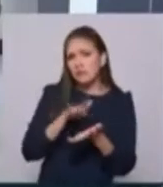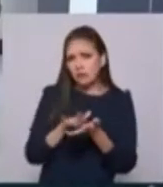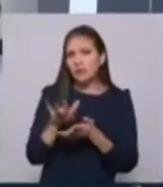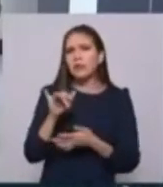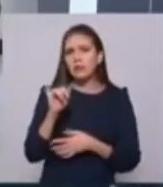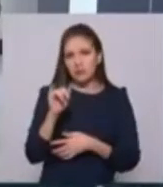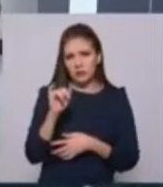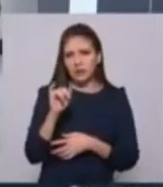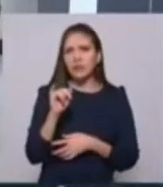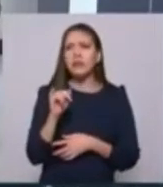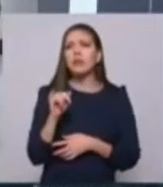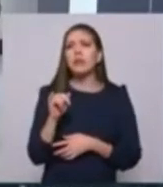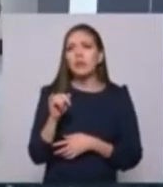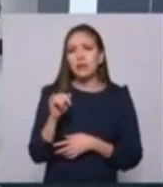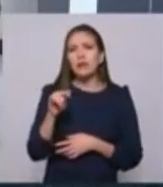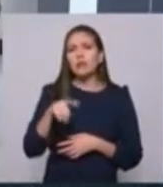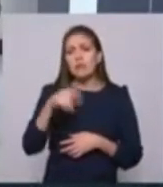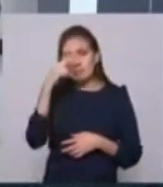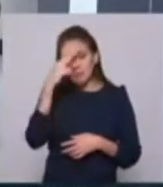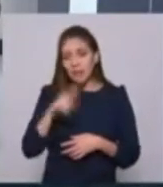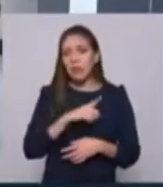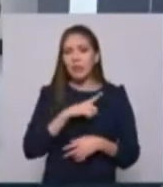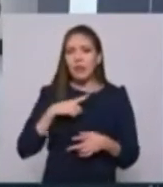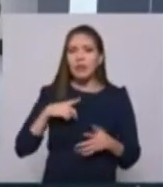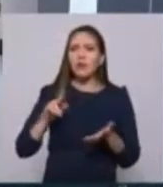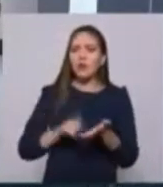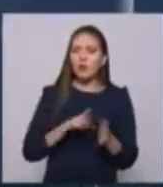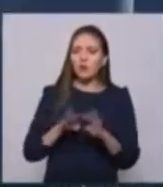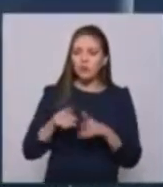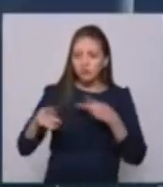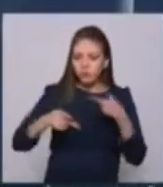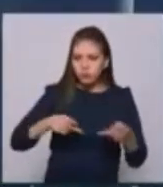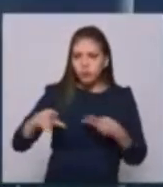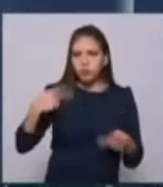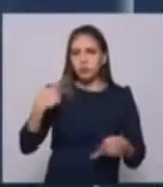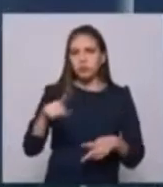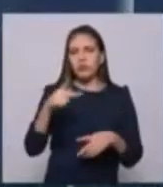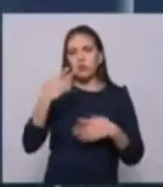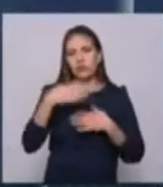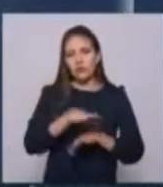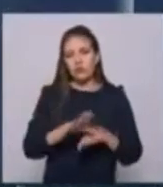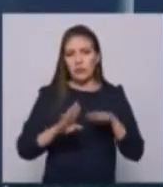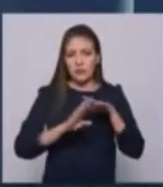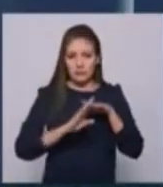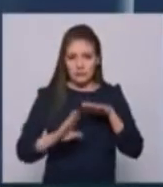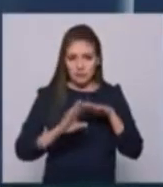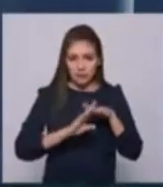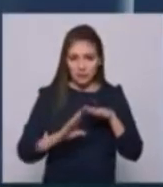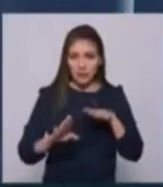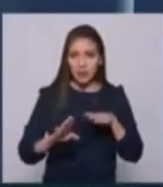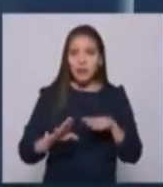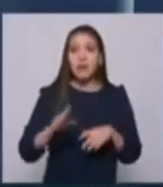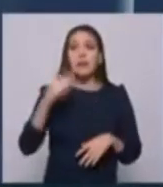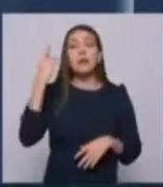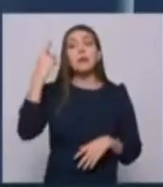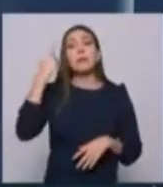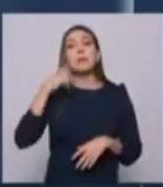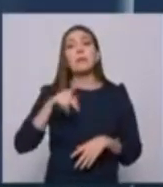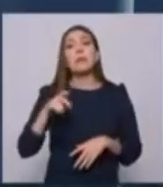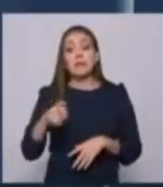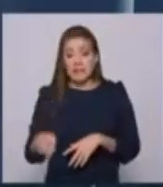Sí, México tiene que replantearse política migratoria, eso es un hecho, pero lo que sí hay que celebrar es que esto nos vuelve a